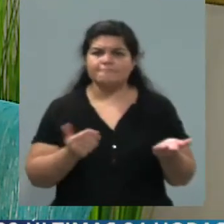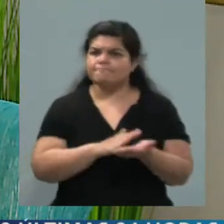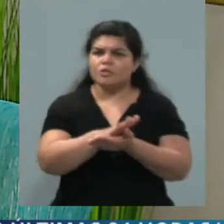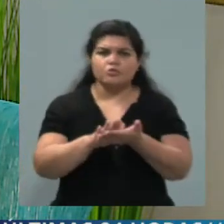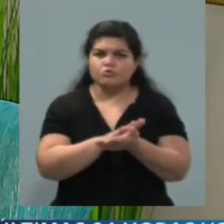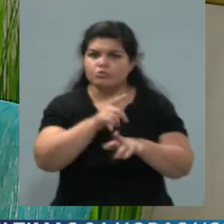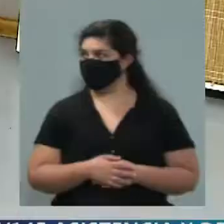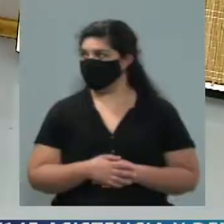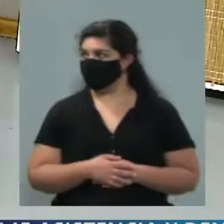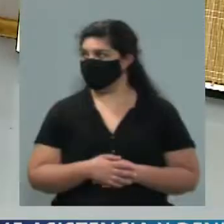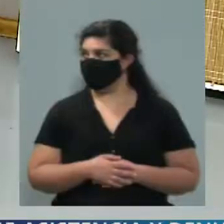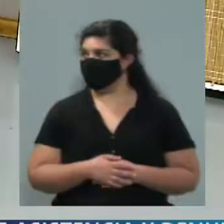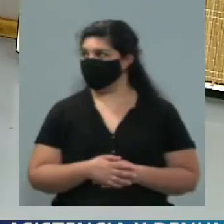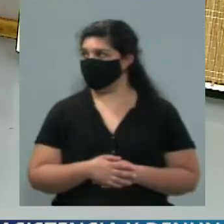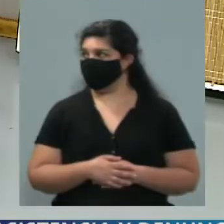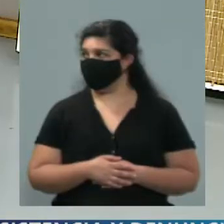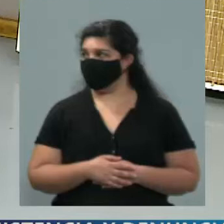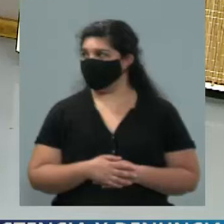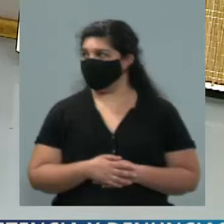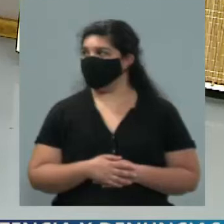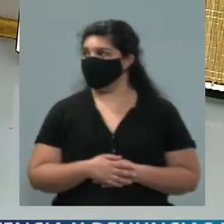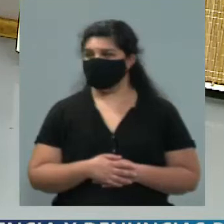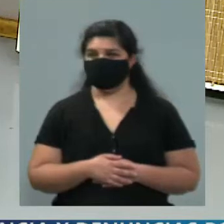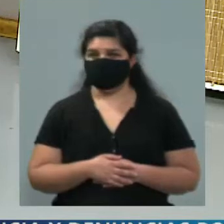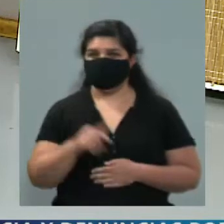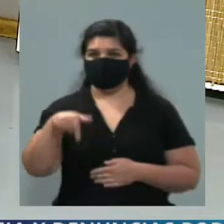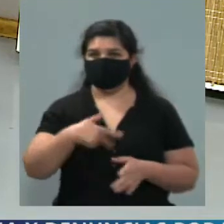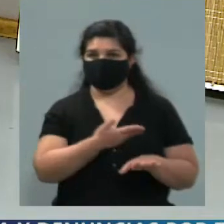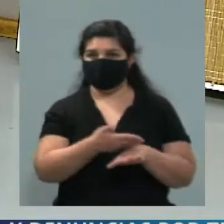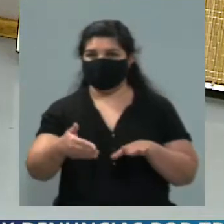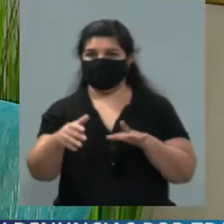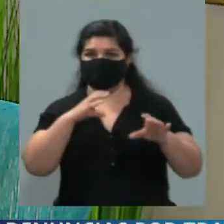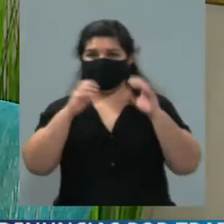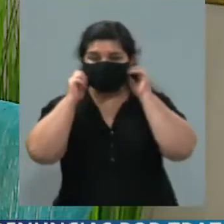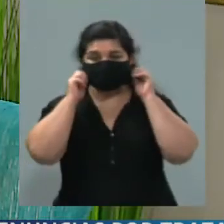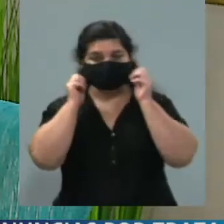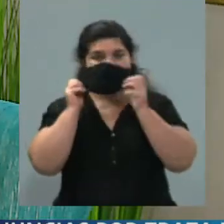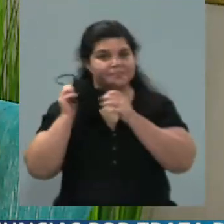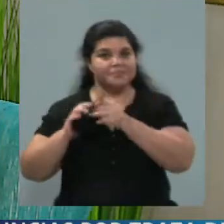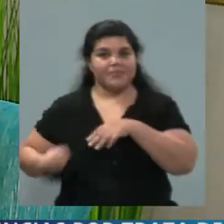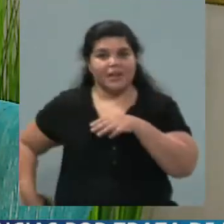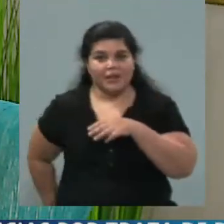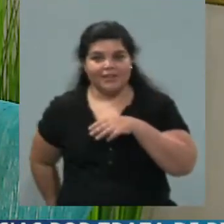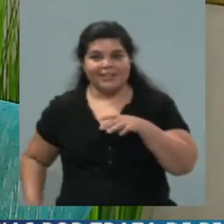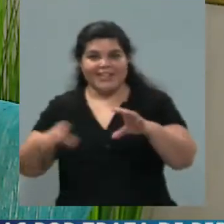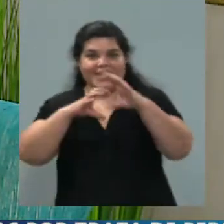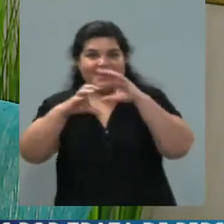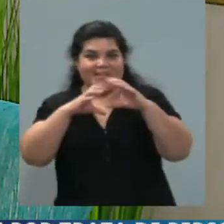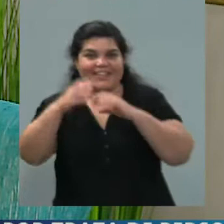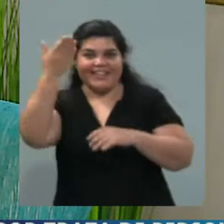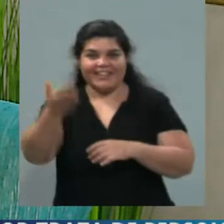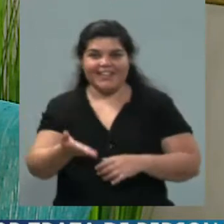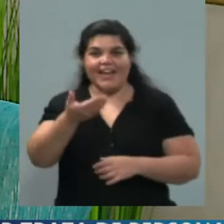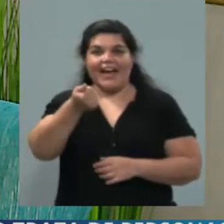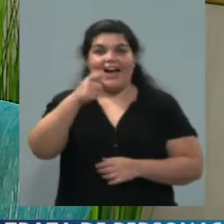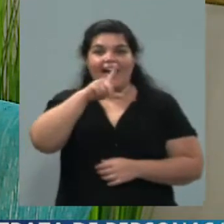colectivo de personas con discapacidad. Después del corte viene esto de retomar la comunicación con Alejandra Berlanga. Estábamos hablando de lo que está sucediendo